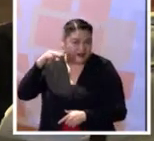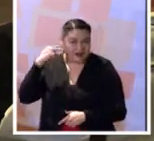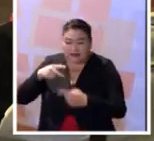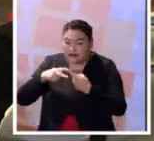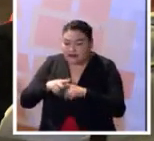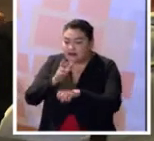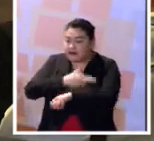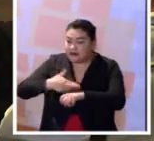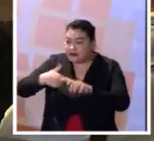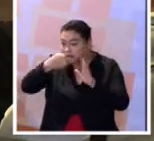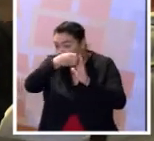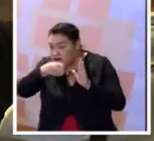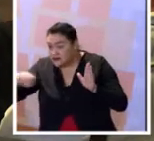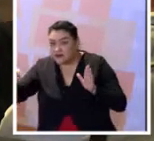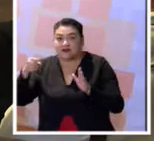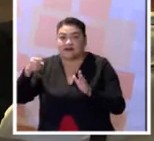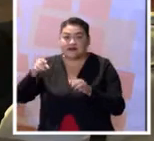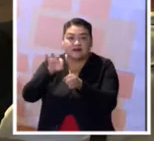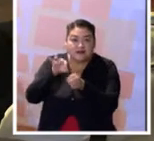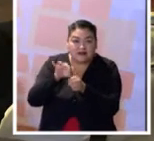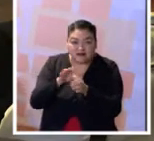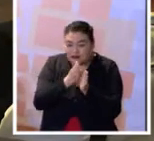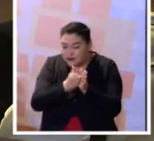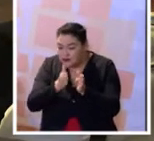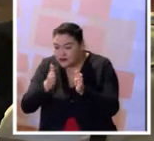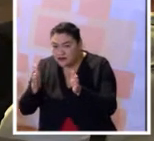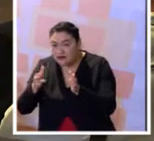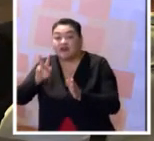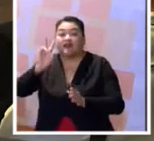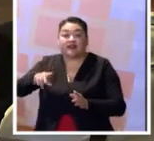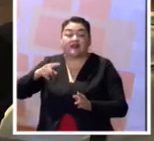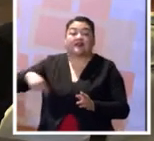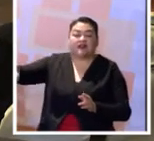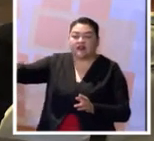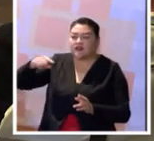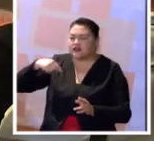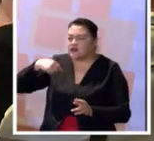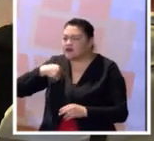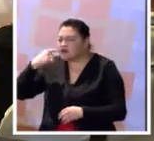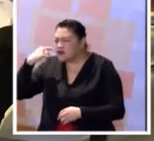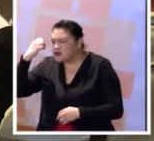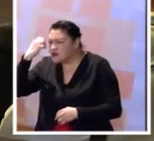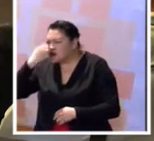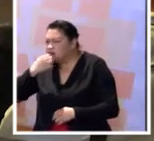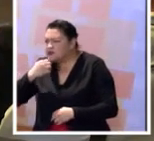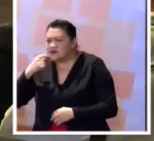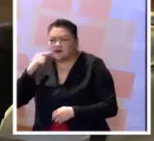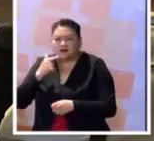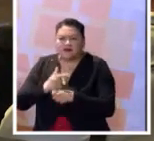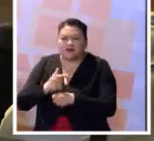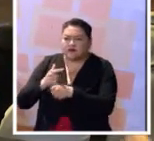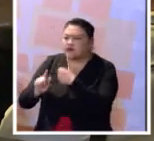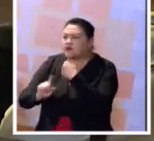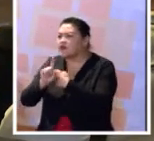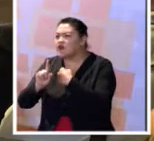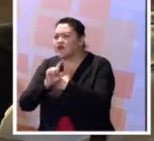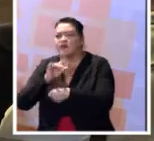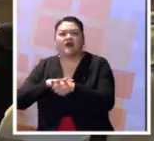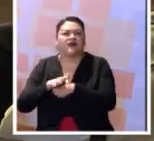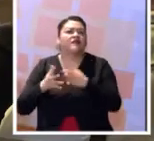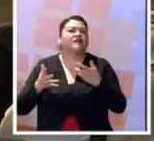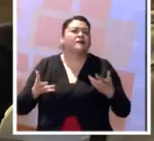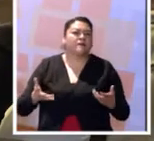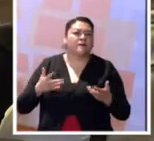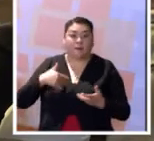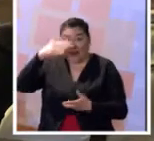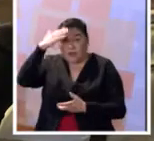fue una experiencia muy importante empezar a detectar qué estaba pasando en un cercano